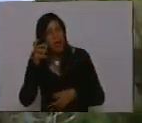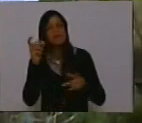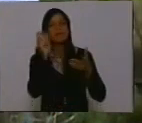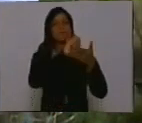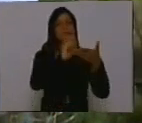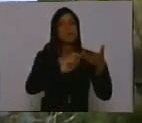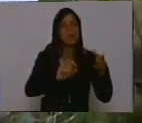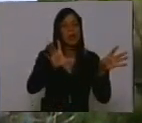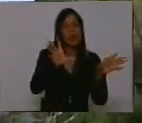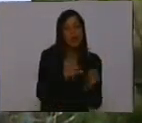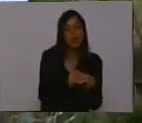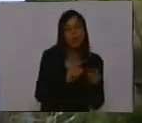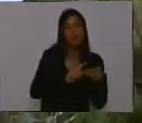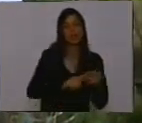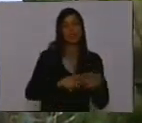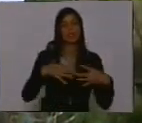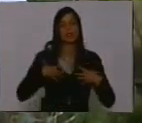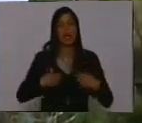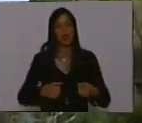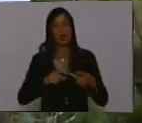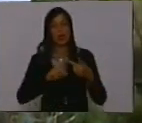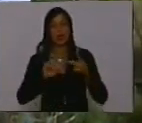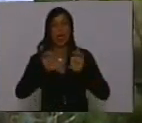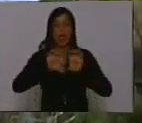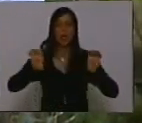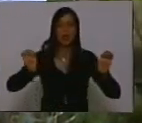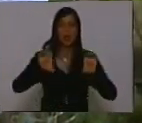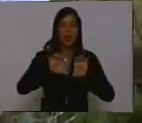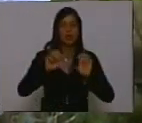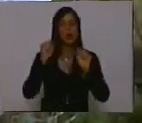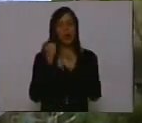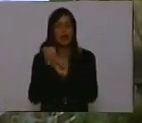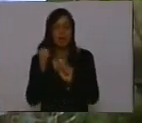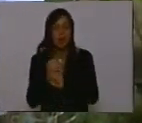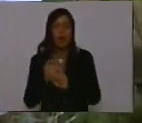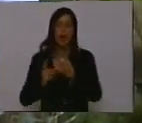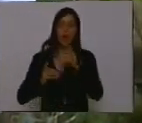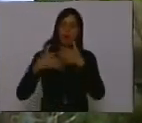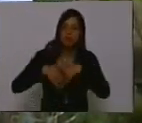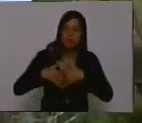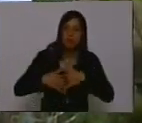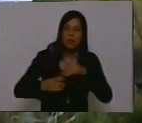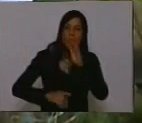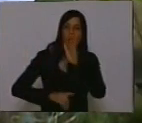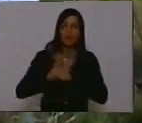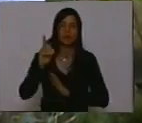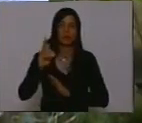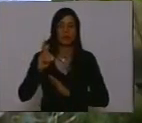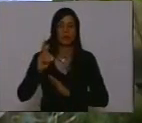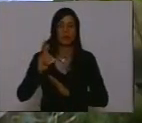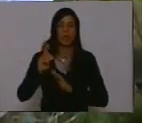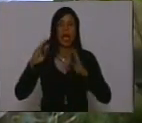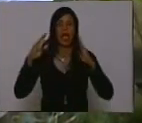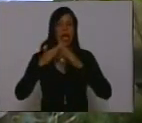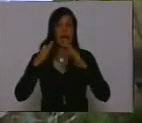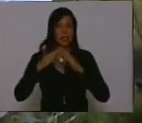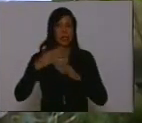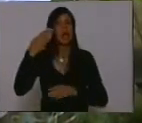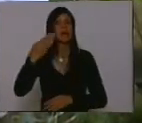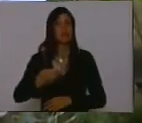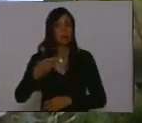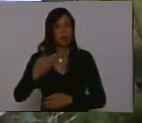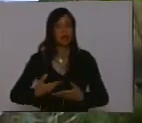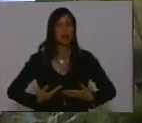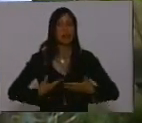la salud, la educación, el trabajo productivo, la vivienda para la juventud,